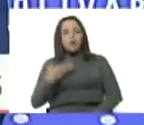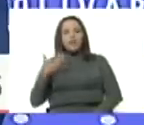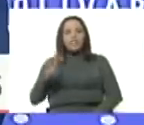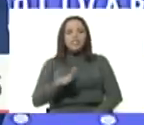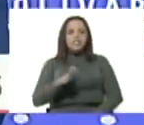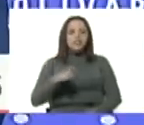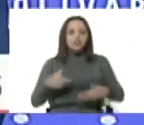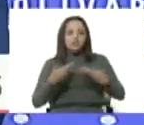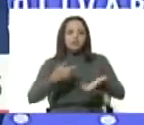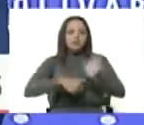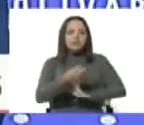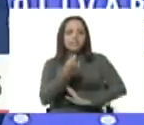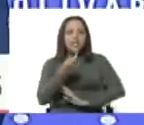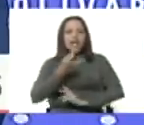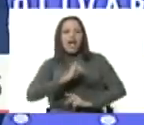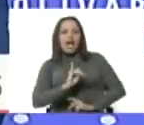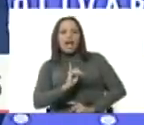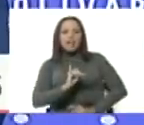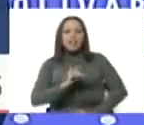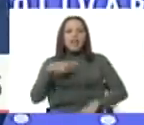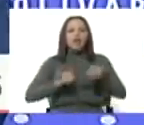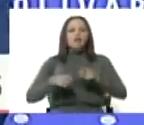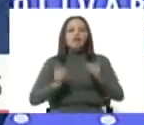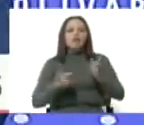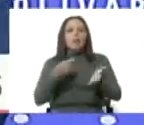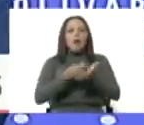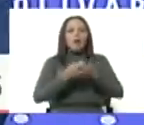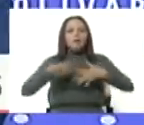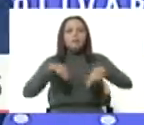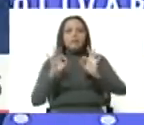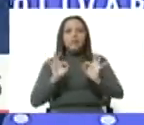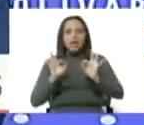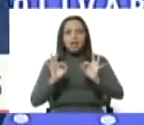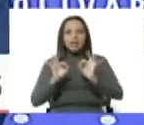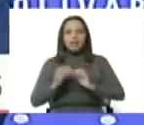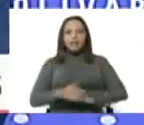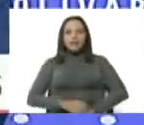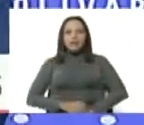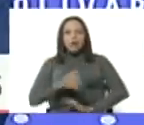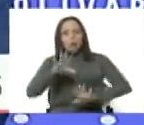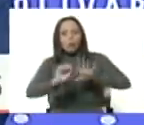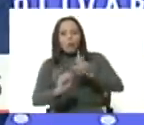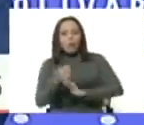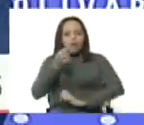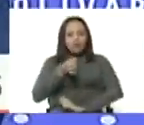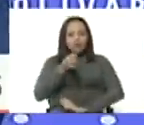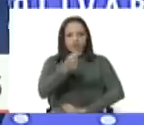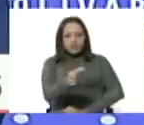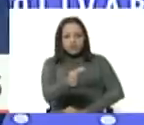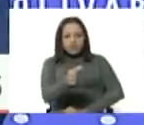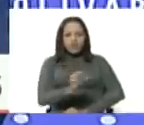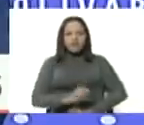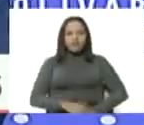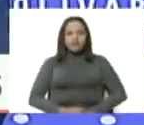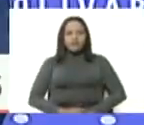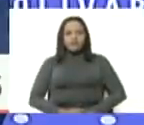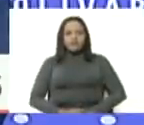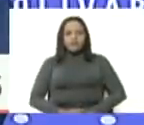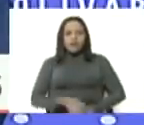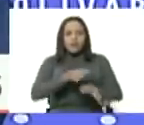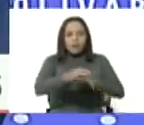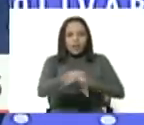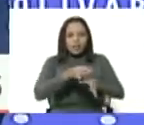habrá ofertas, precios especiales, te compra su ficha de